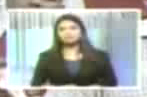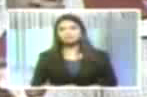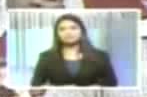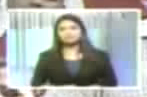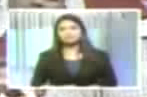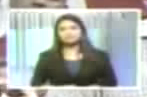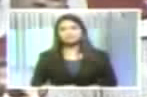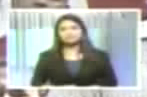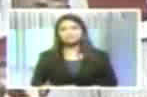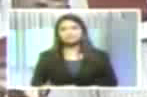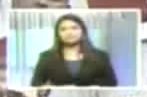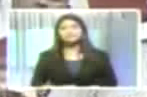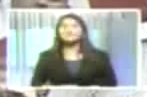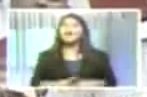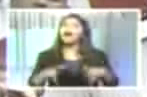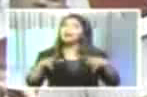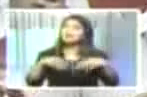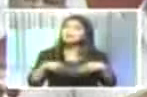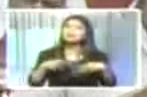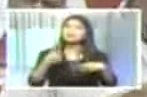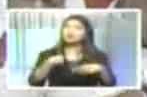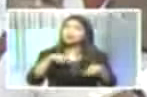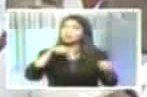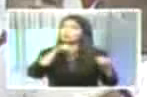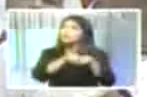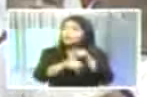acepten mi crítica.